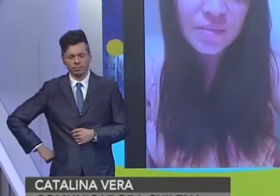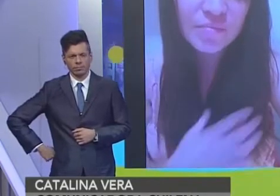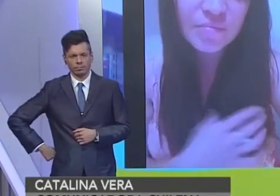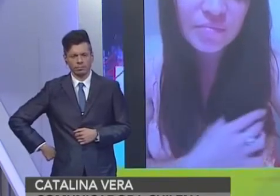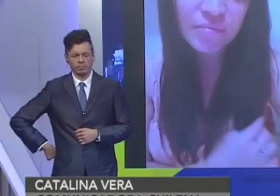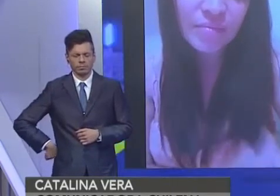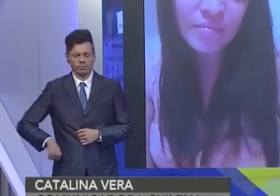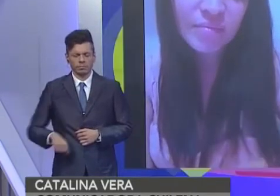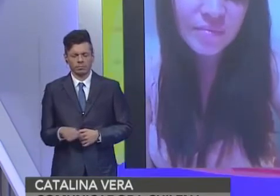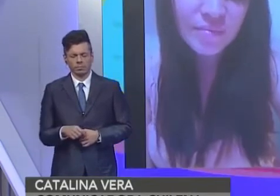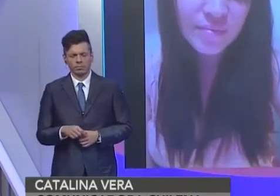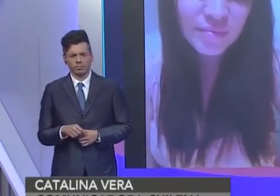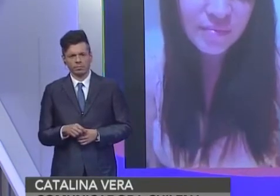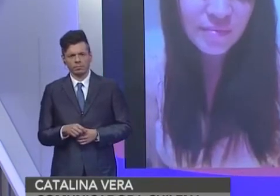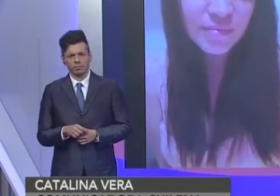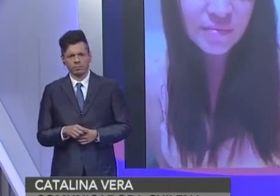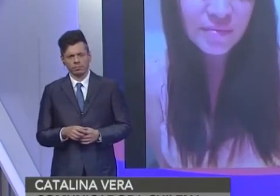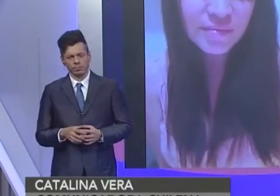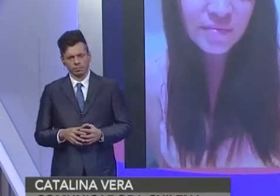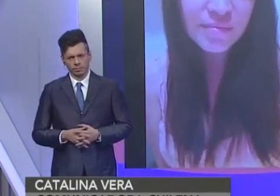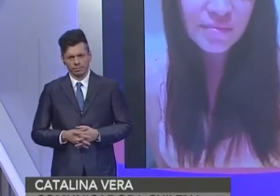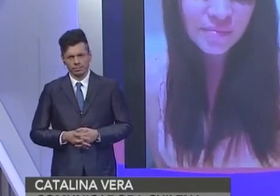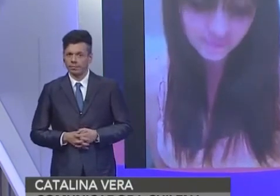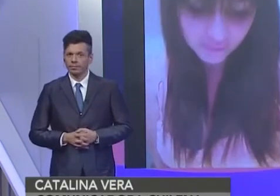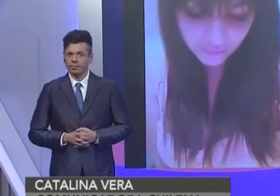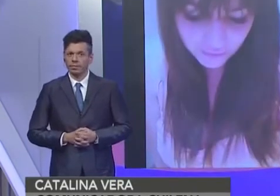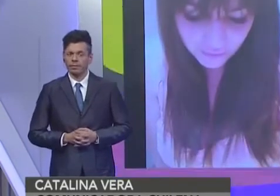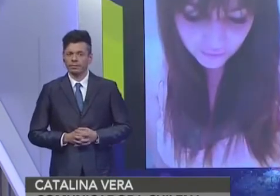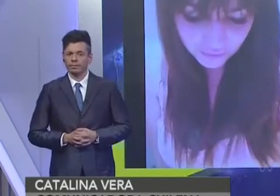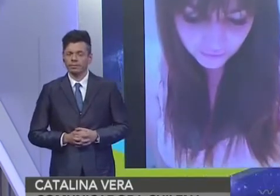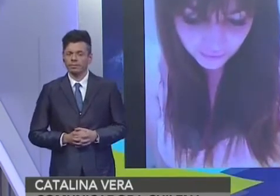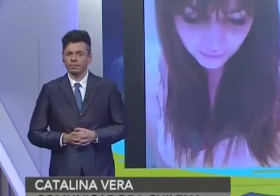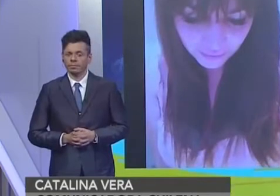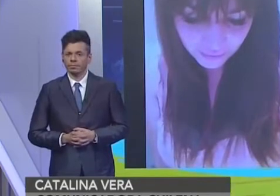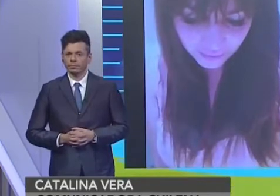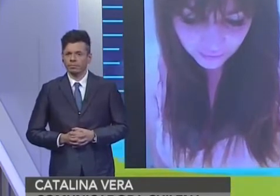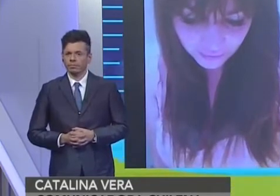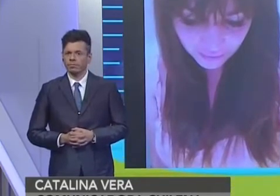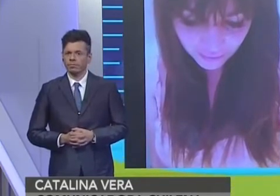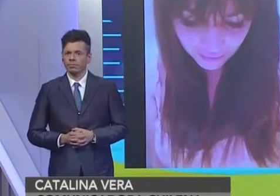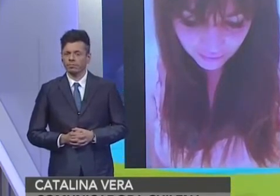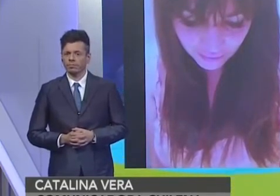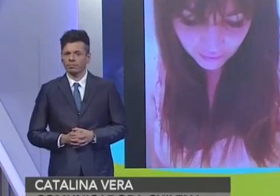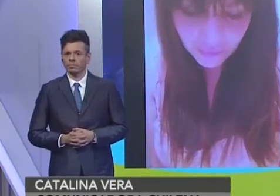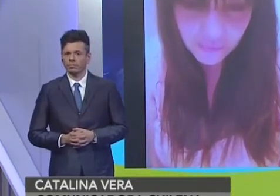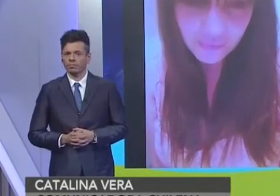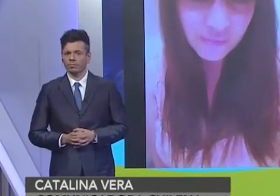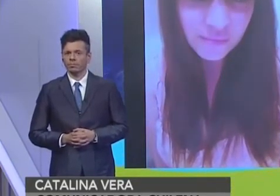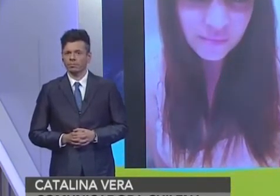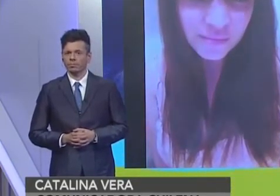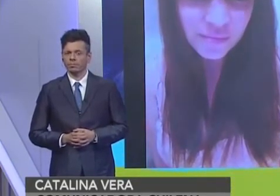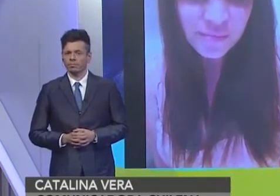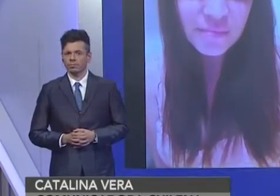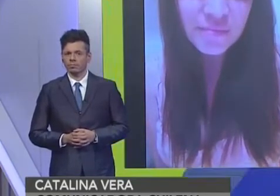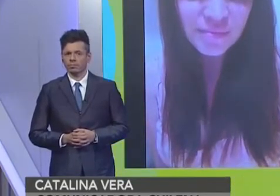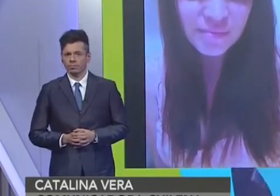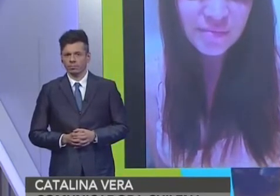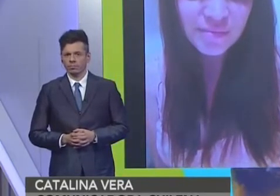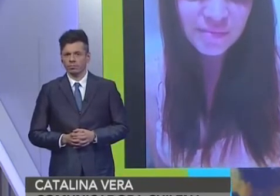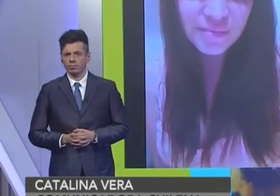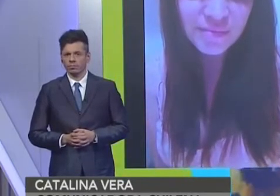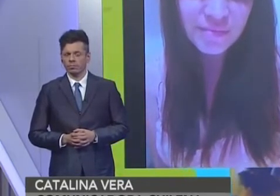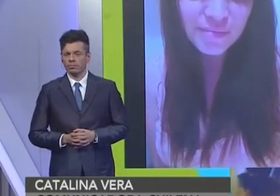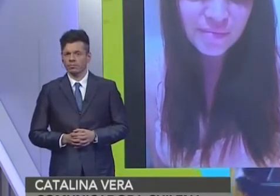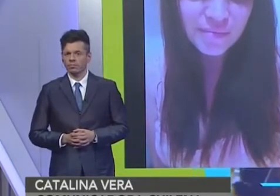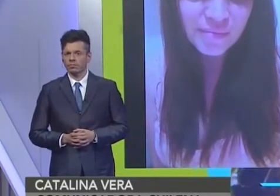instruirse y demás. Y me parece, realmente me llama mucho la atención, Catalina, no sé si a vos también, a tu grupo de